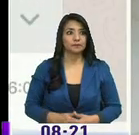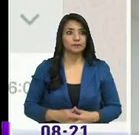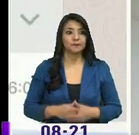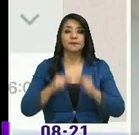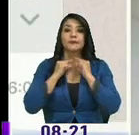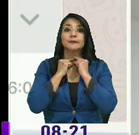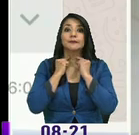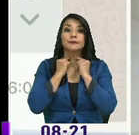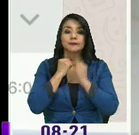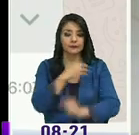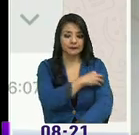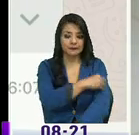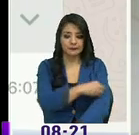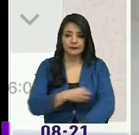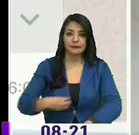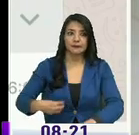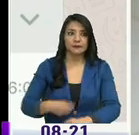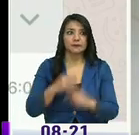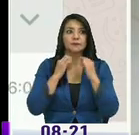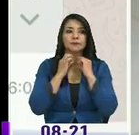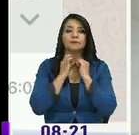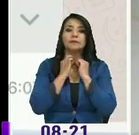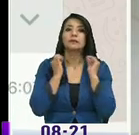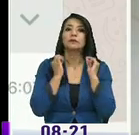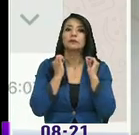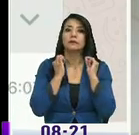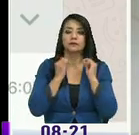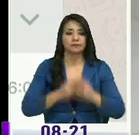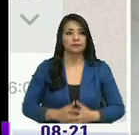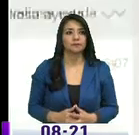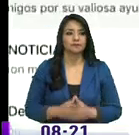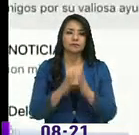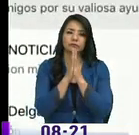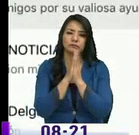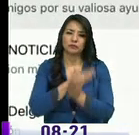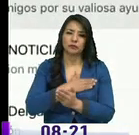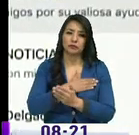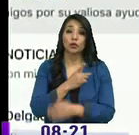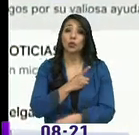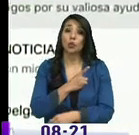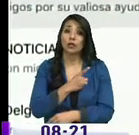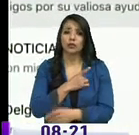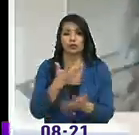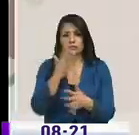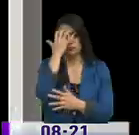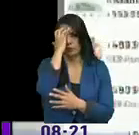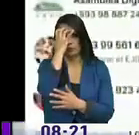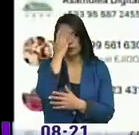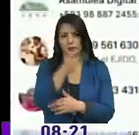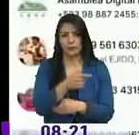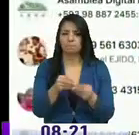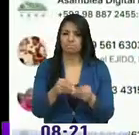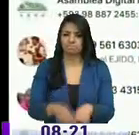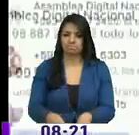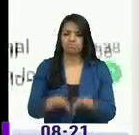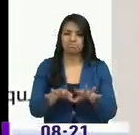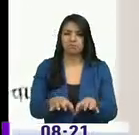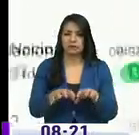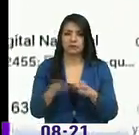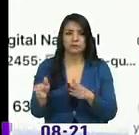unas pintitas cafés y está con un pañuelito celeste. Por favor, sus dueños están muy preocupados.